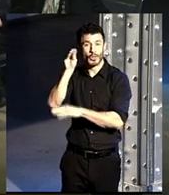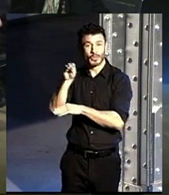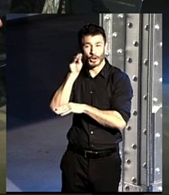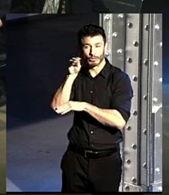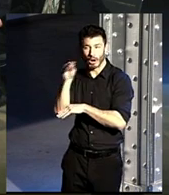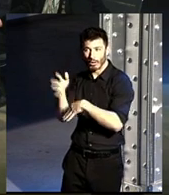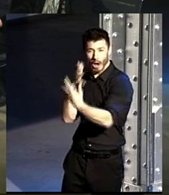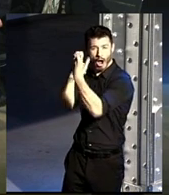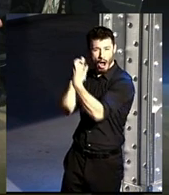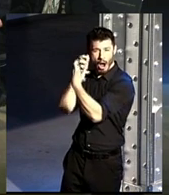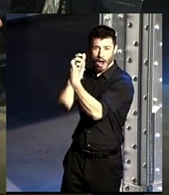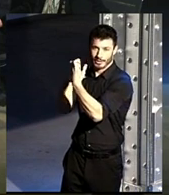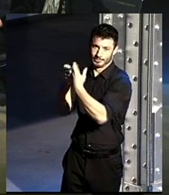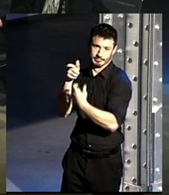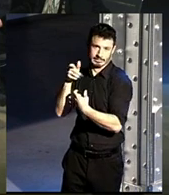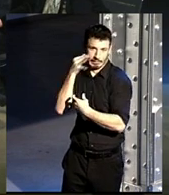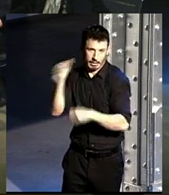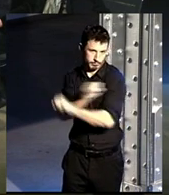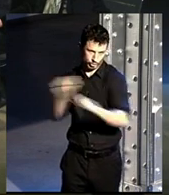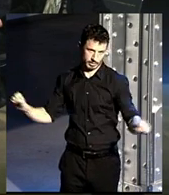hay una cosa que hay que decir, que cuando, ¿Seguro?